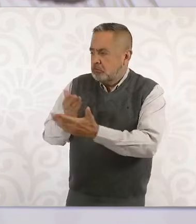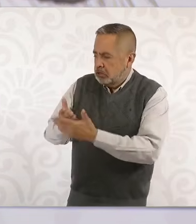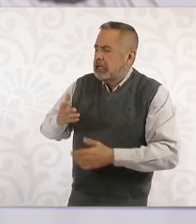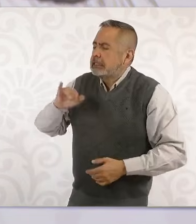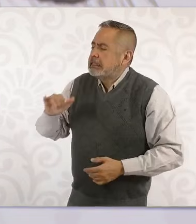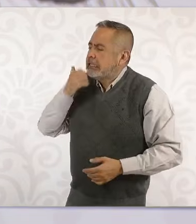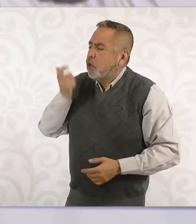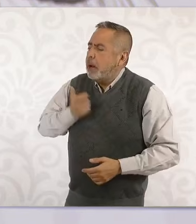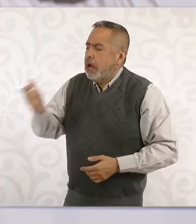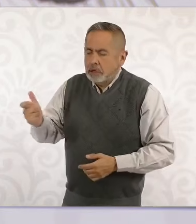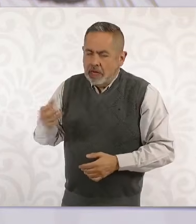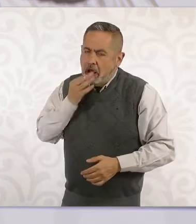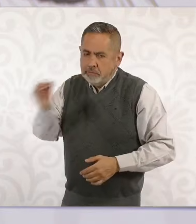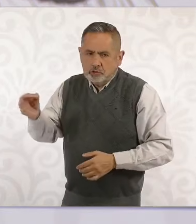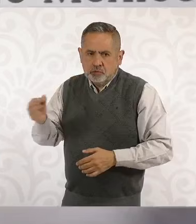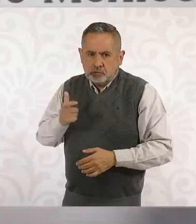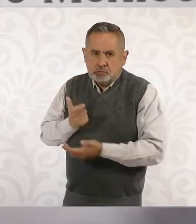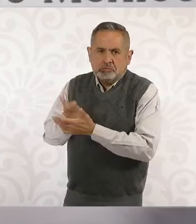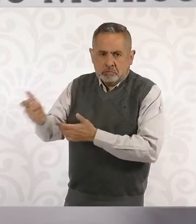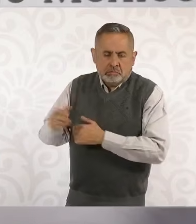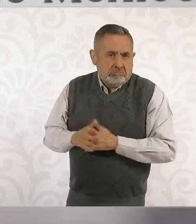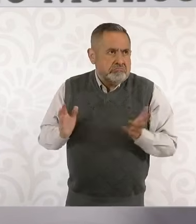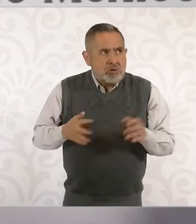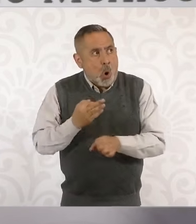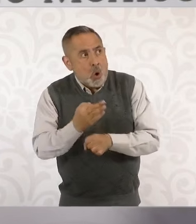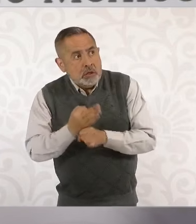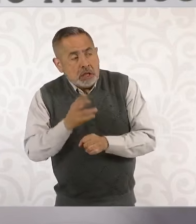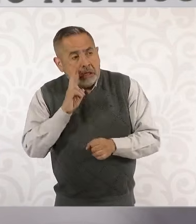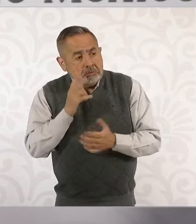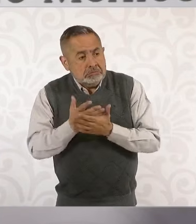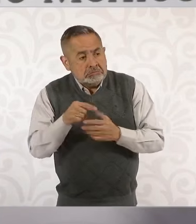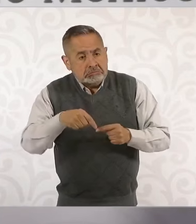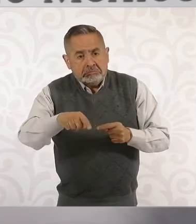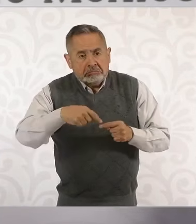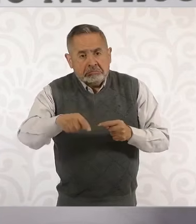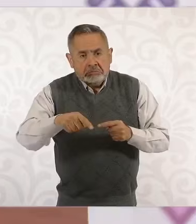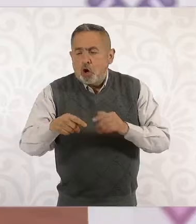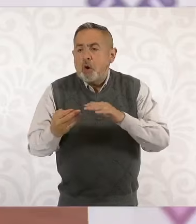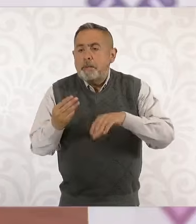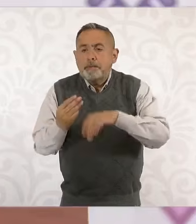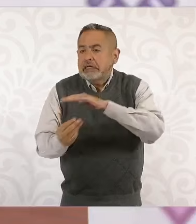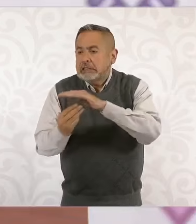pagar y están en este momento en mesas